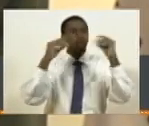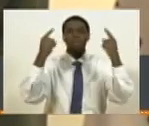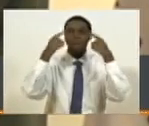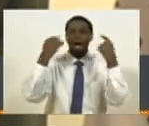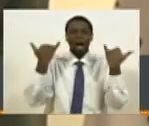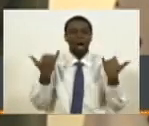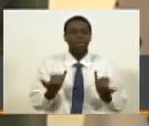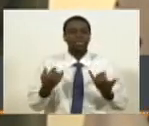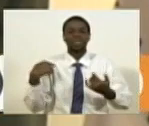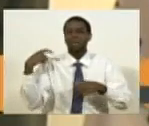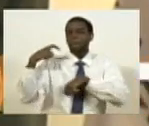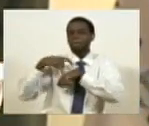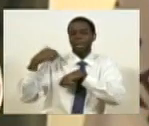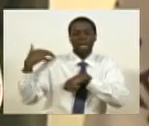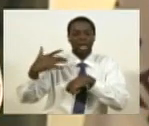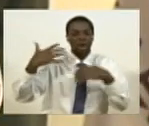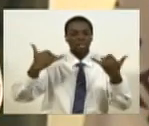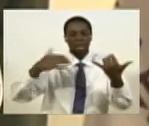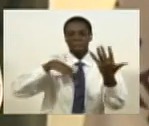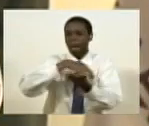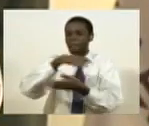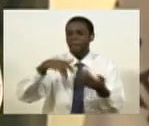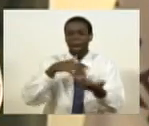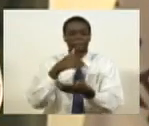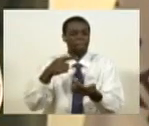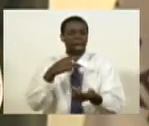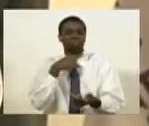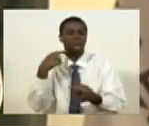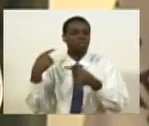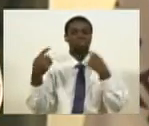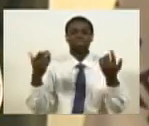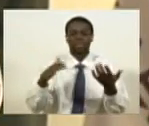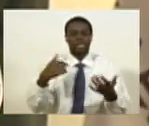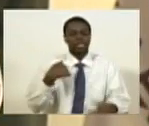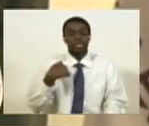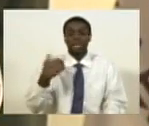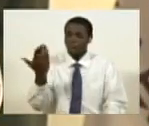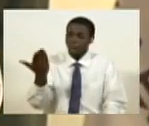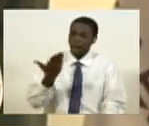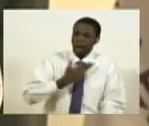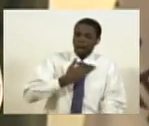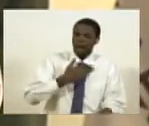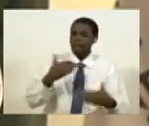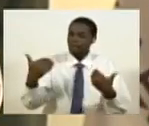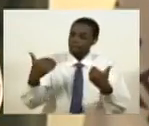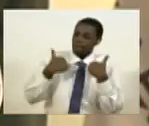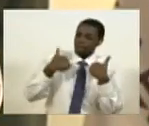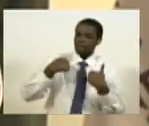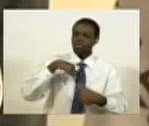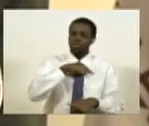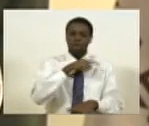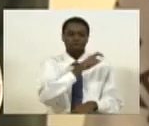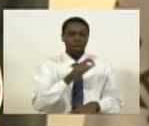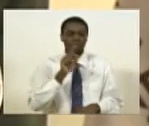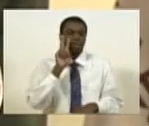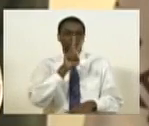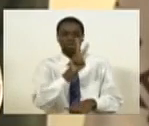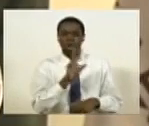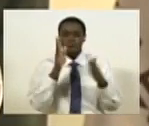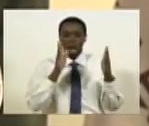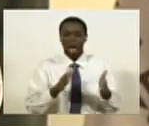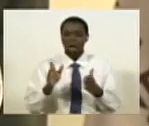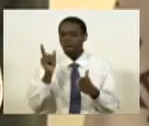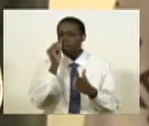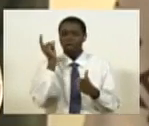terrible episodio violento que acosa y lesiona la voluntad de las venezolanas y los